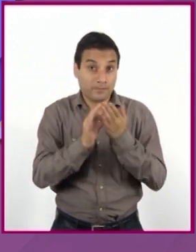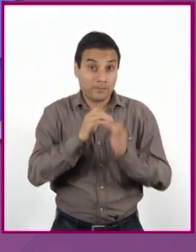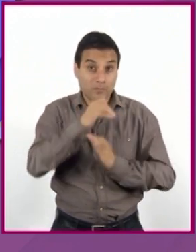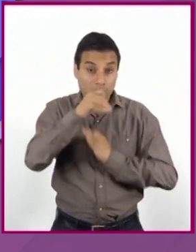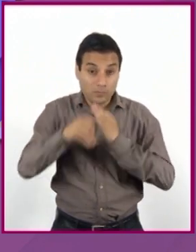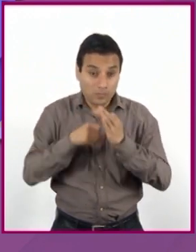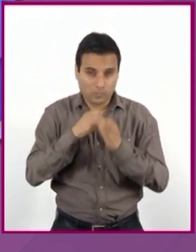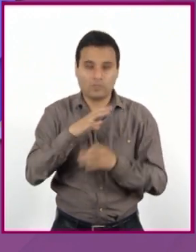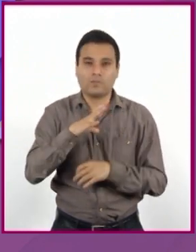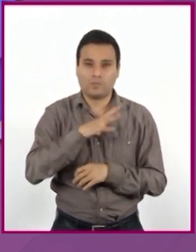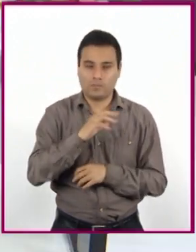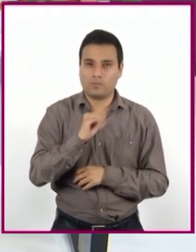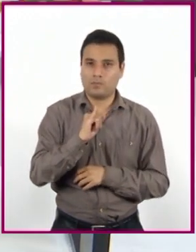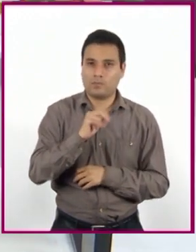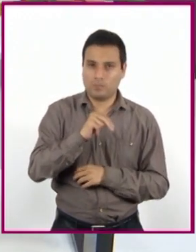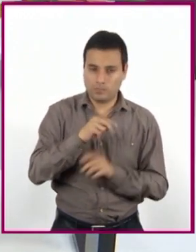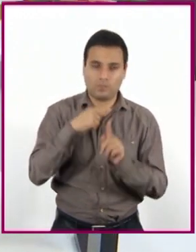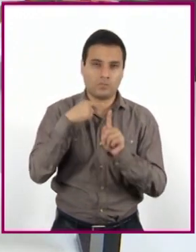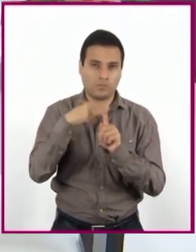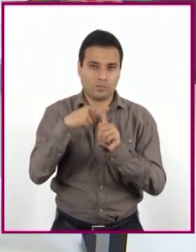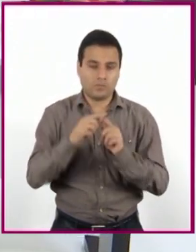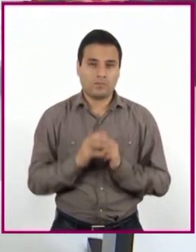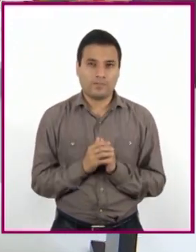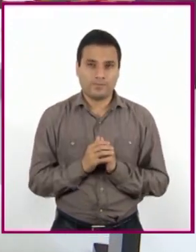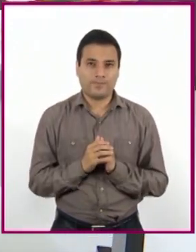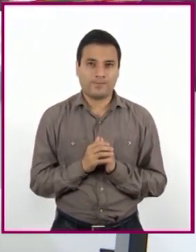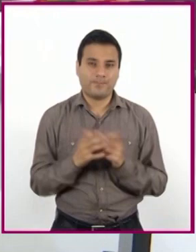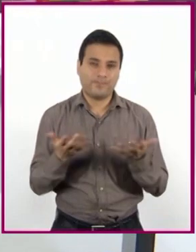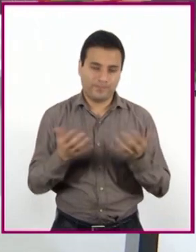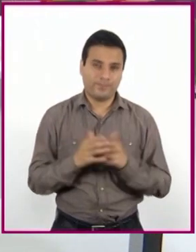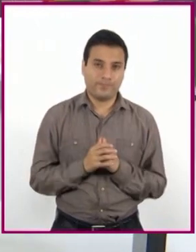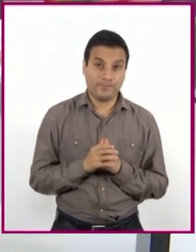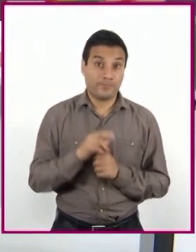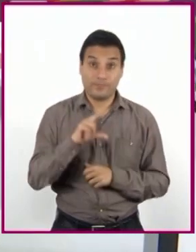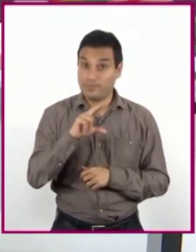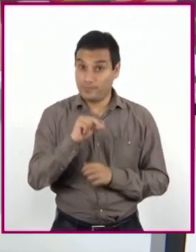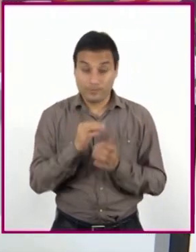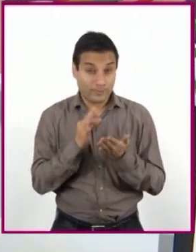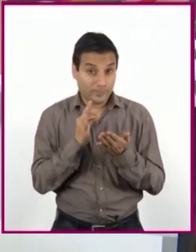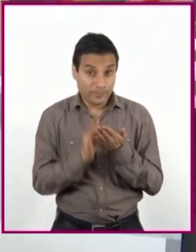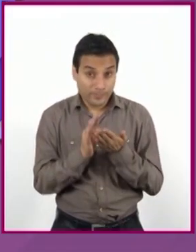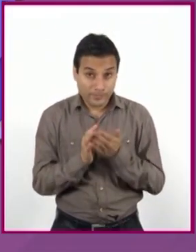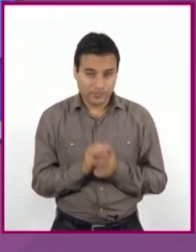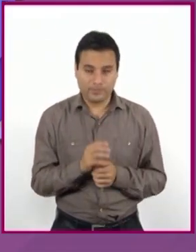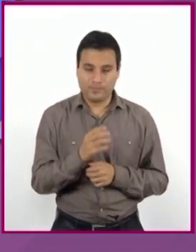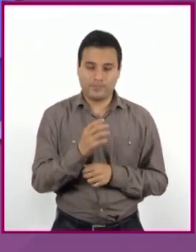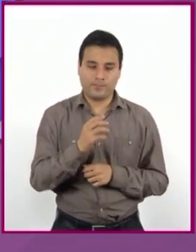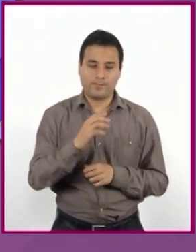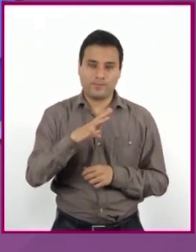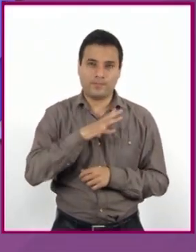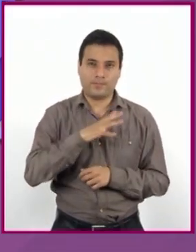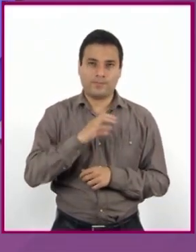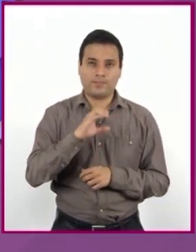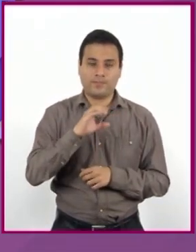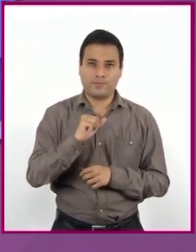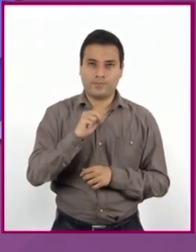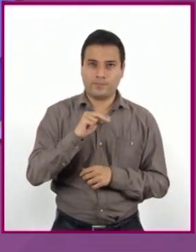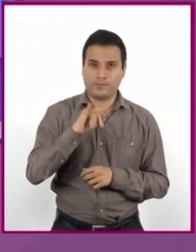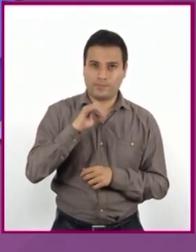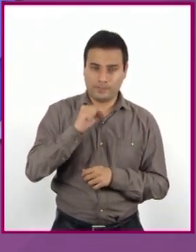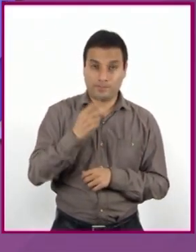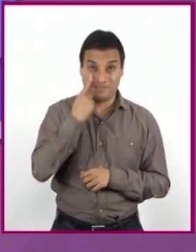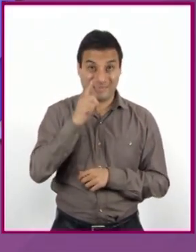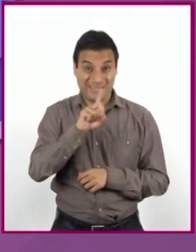iones positivos o cationes. En contraste, los no metales forman aniones. En el lado derecho de la